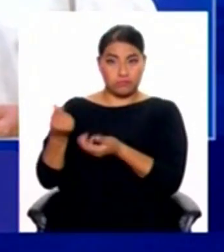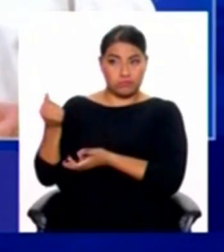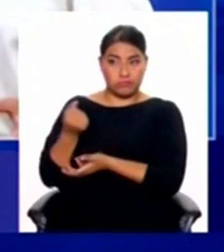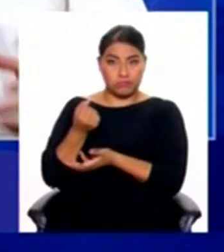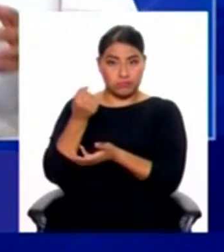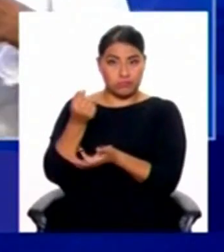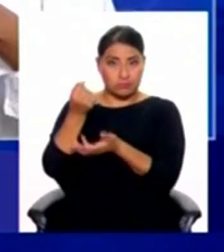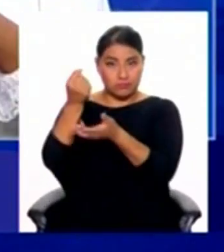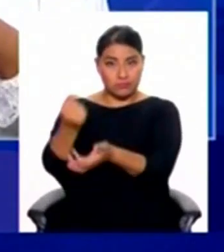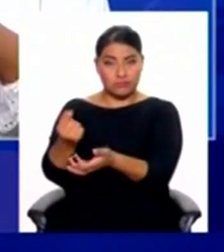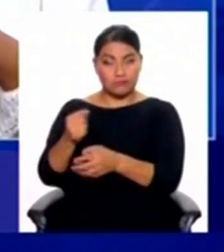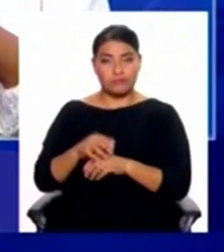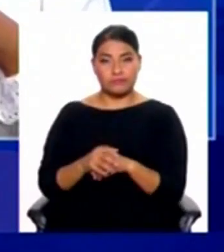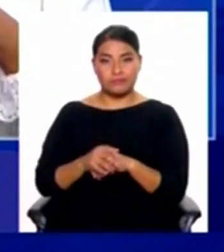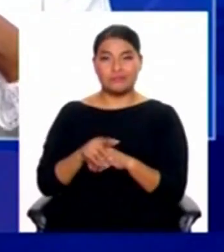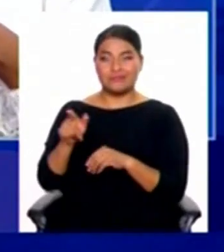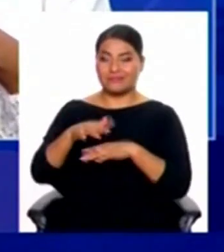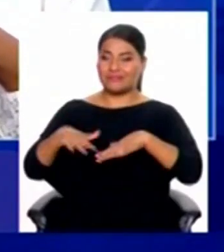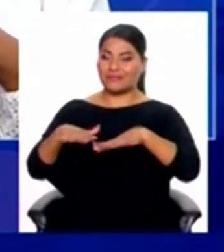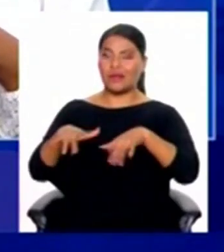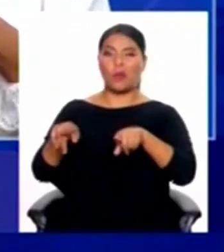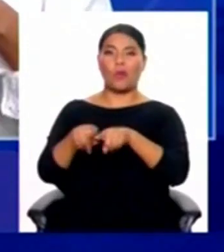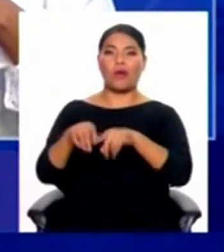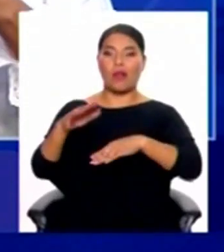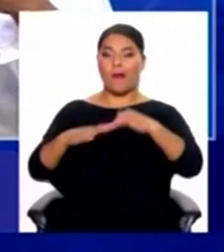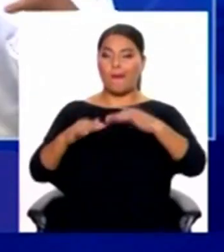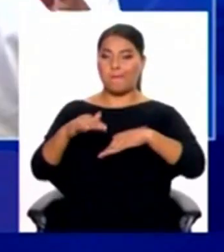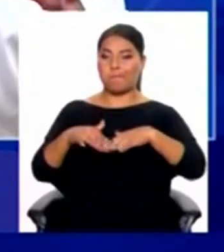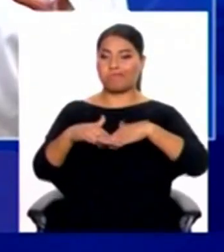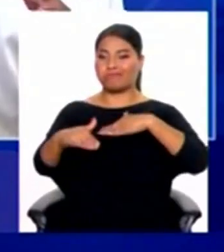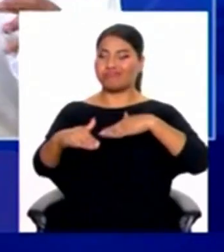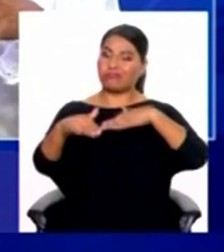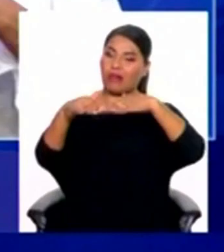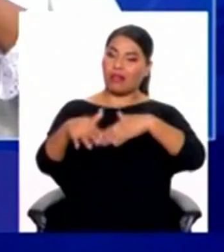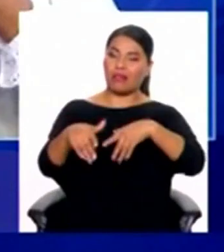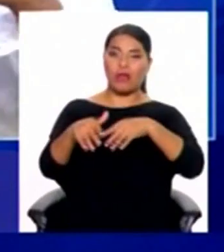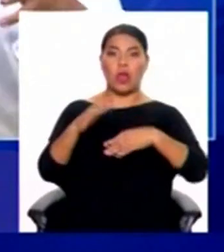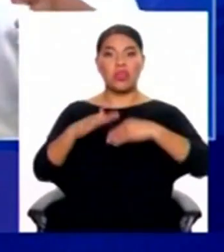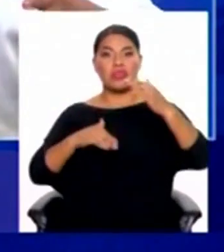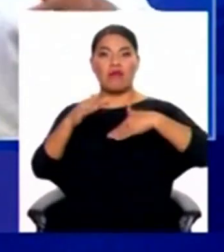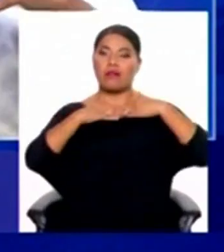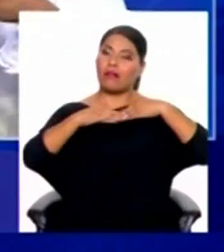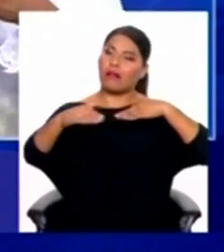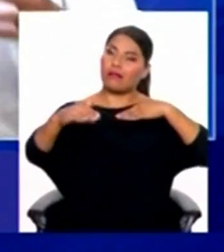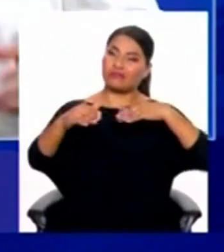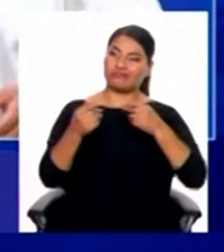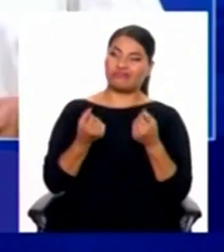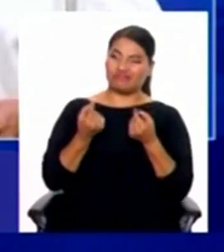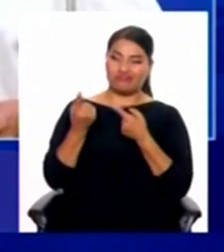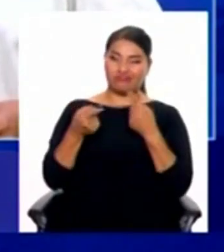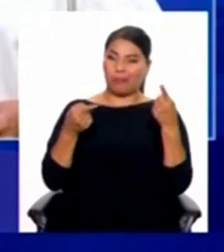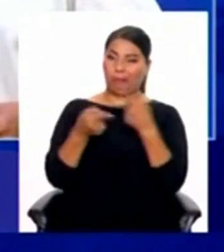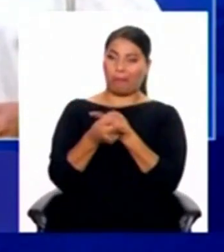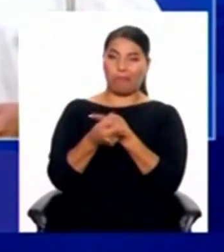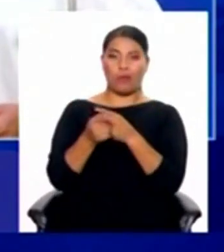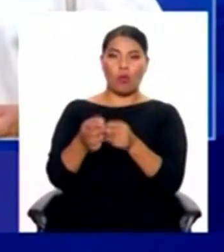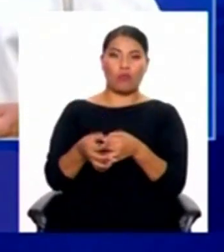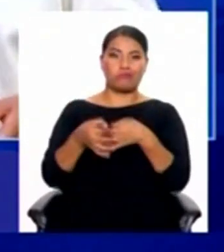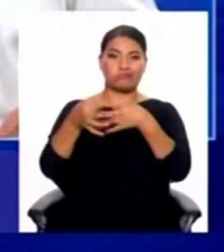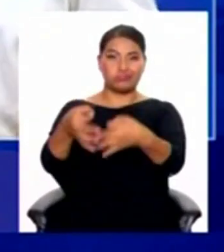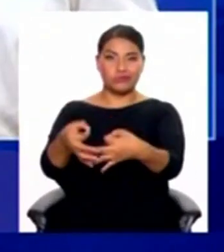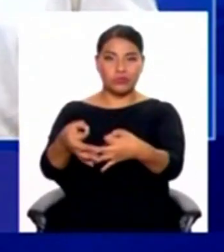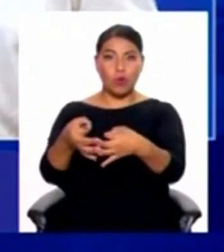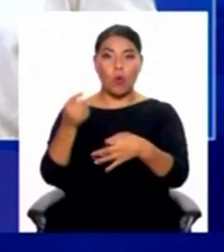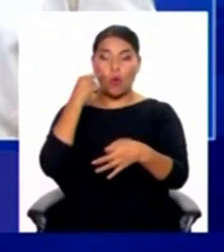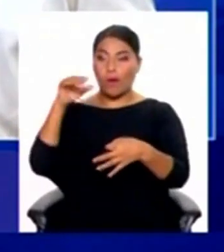Porque en efecto, muchas de esas infraestructuras quedan encapsuladas y no tienen esta lógica de interacción con otros sectores o incluso también con